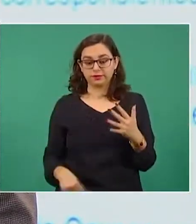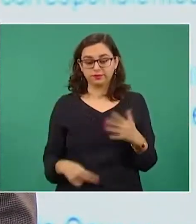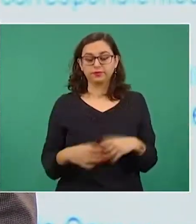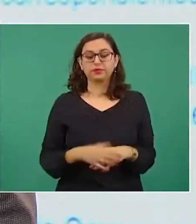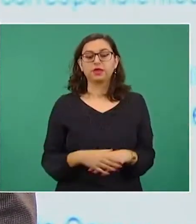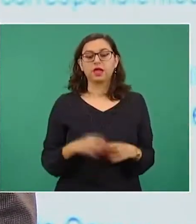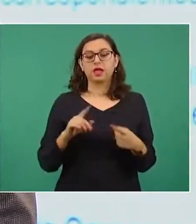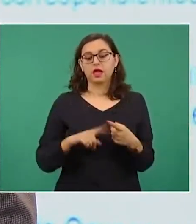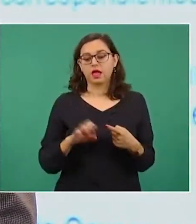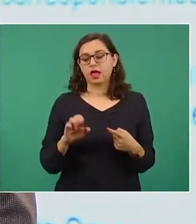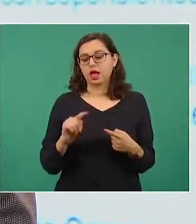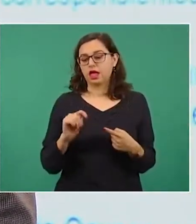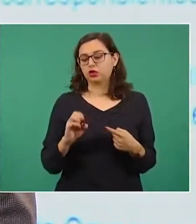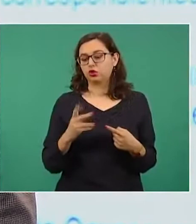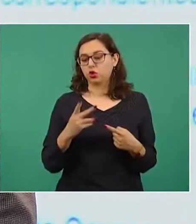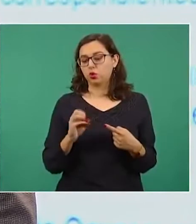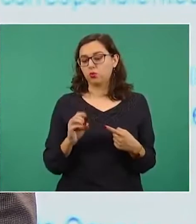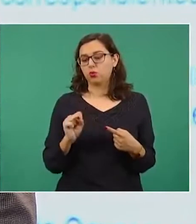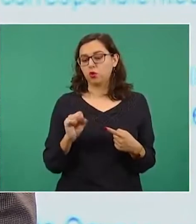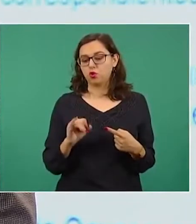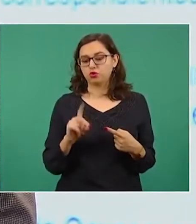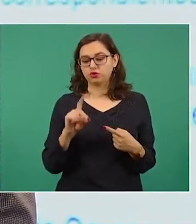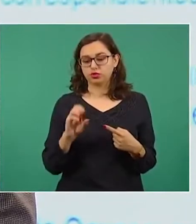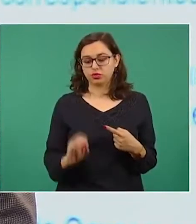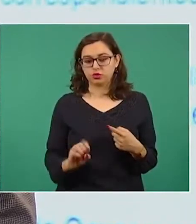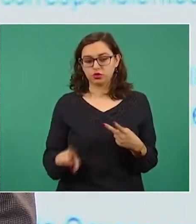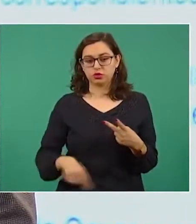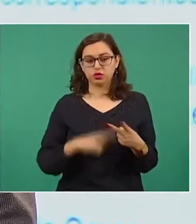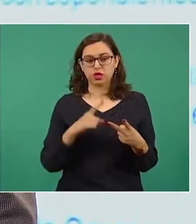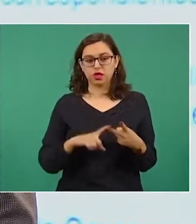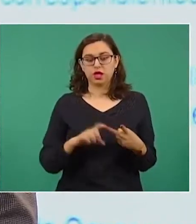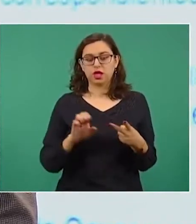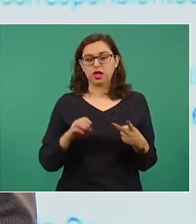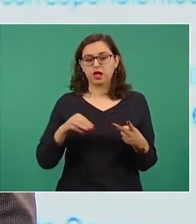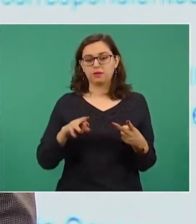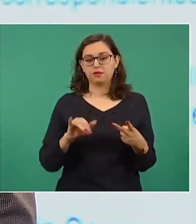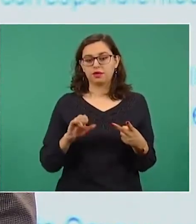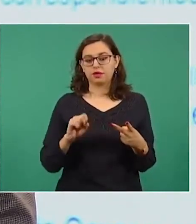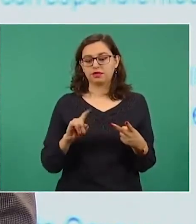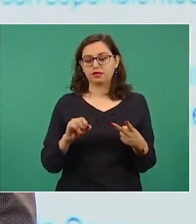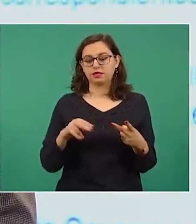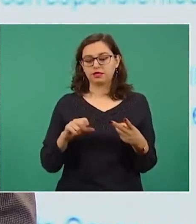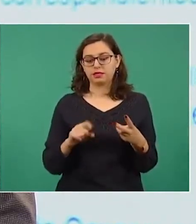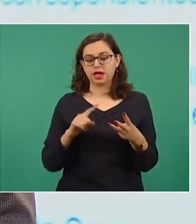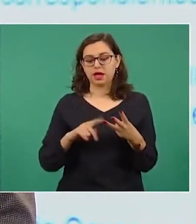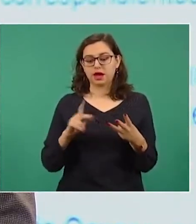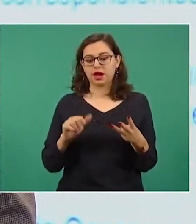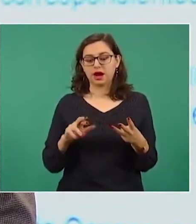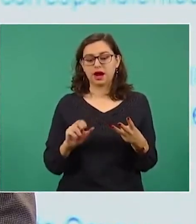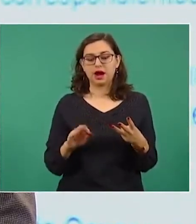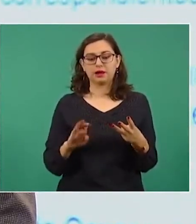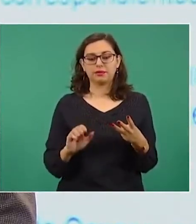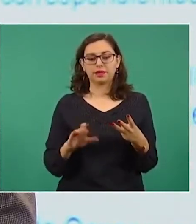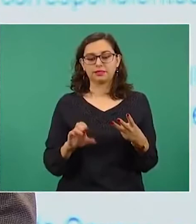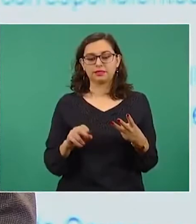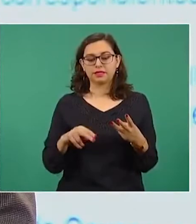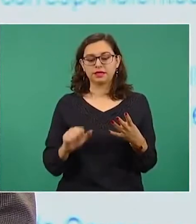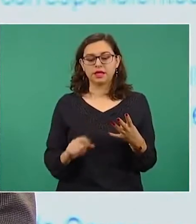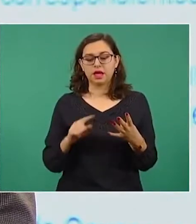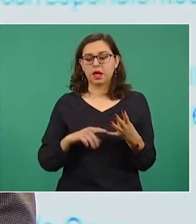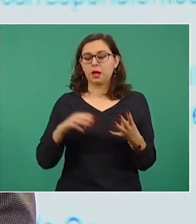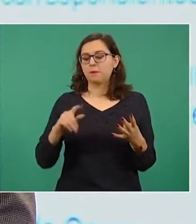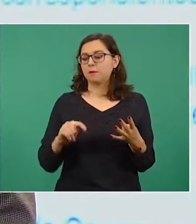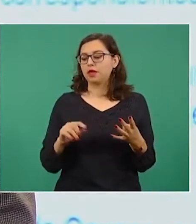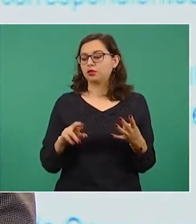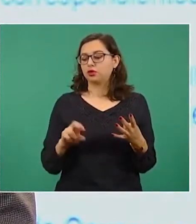etoposido, doxorubicina en dos dosis, vincristina, la carbacina, metotrexato de